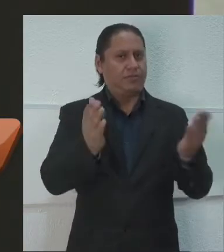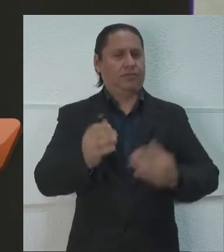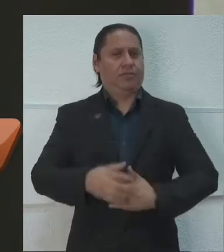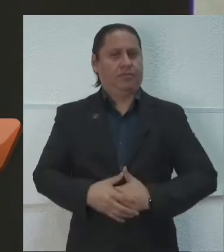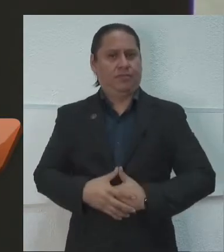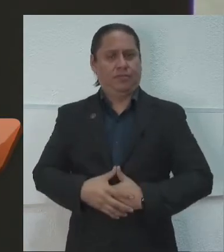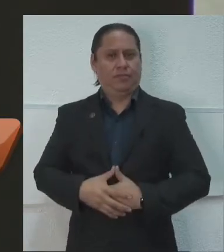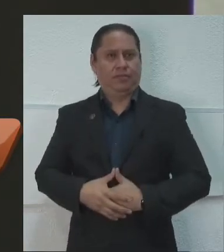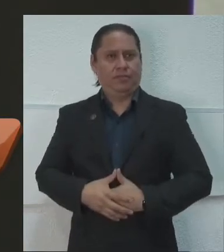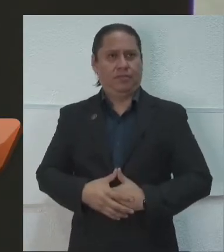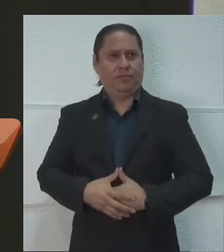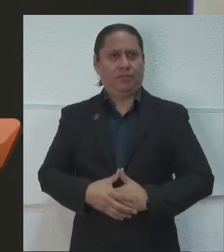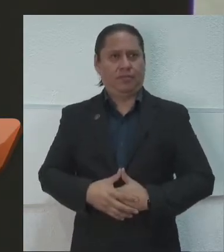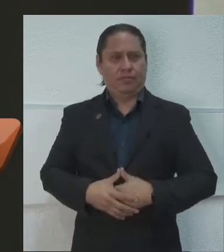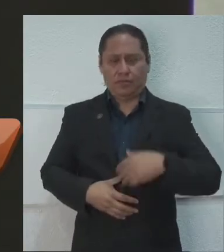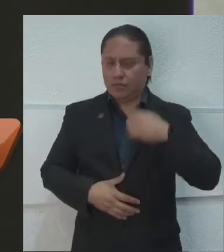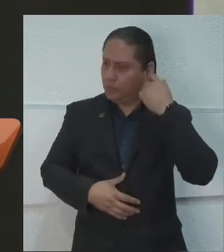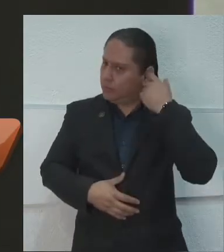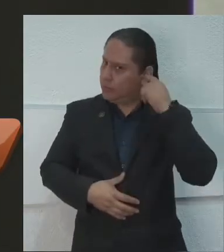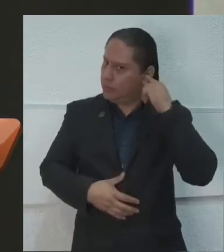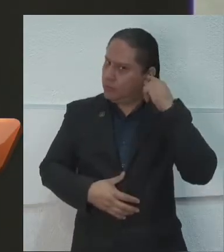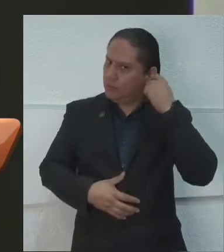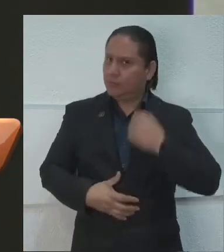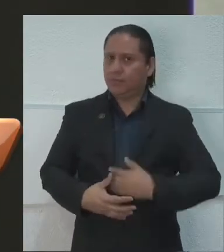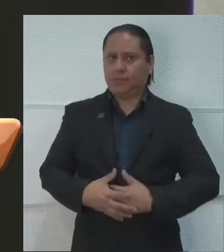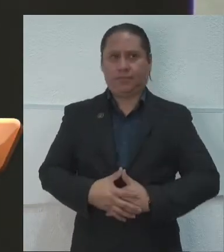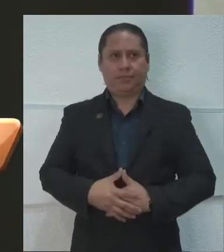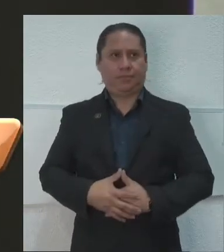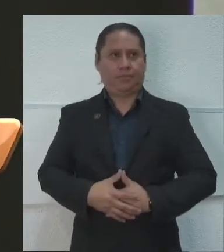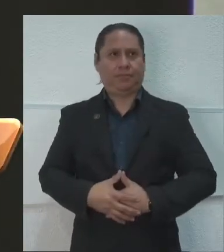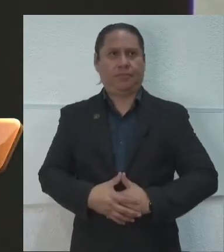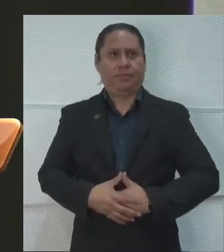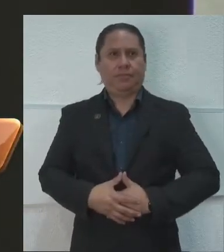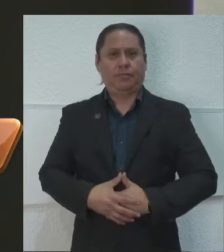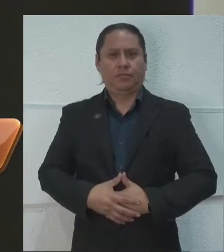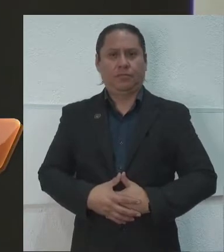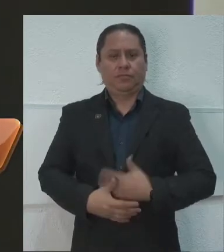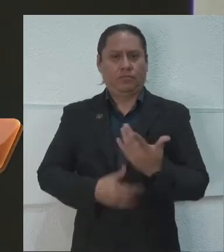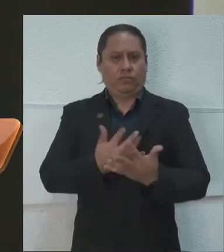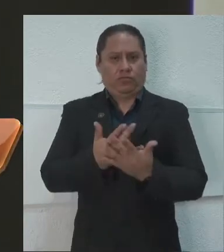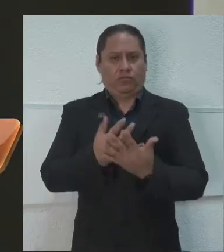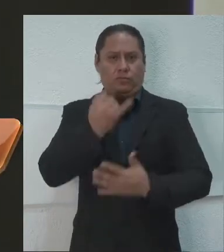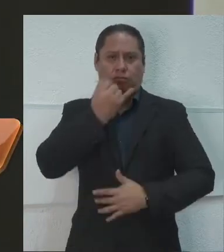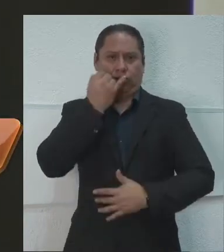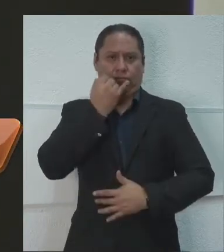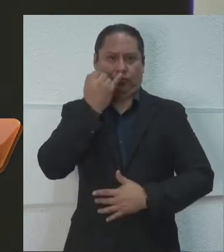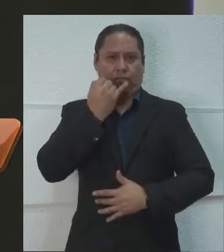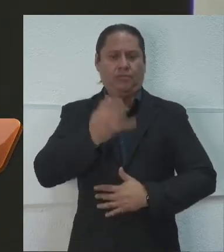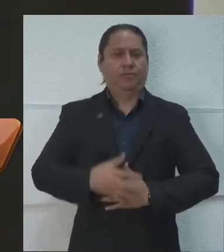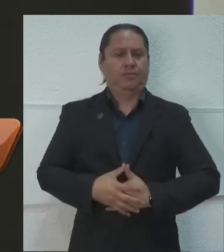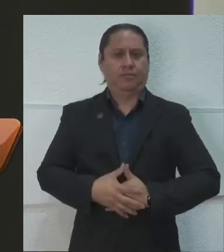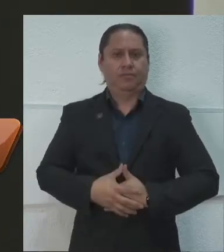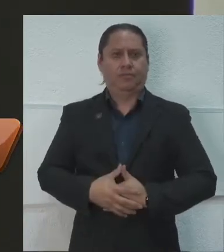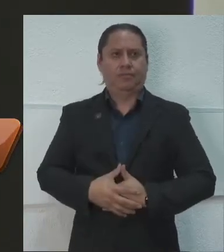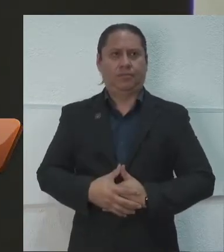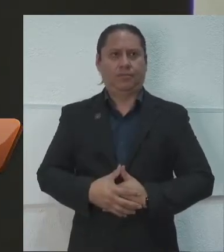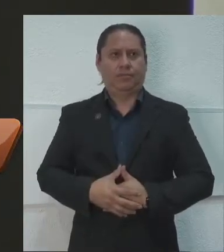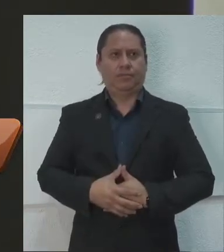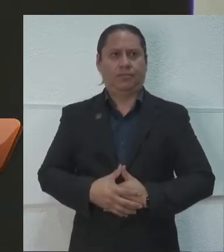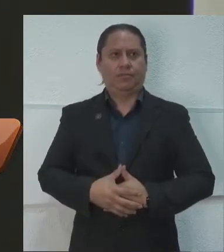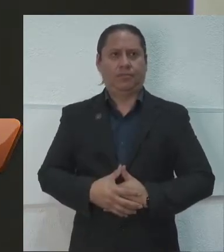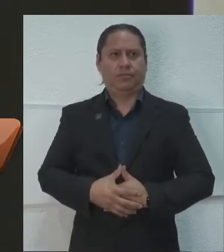Chiapas. Hayun ichixpatobil ajolabon tonik buchucha elik buchucha ohtikenbanik ta plataformas